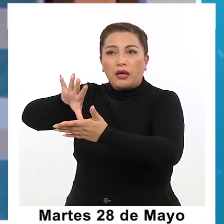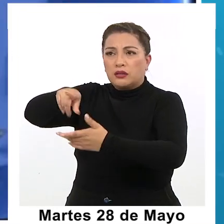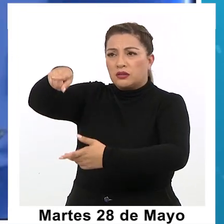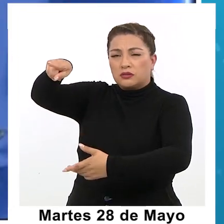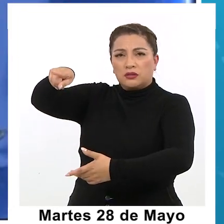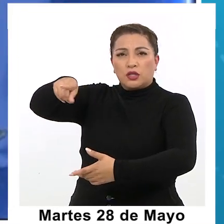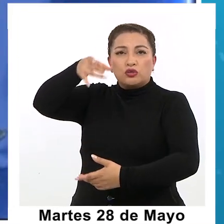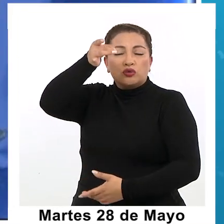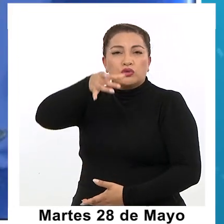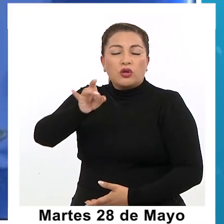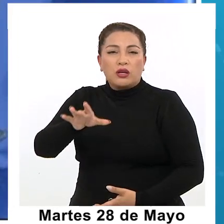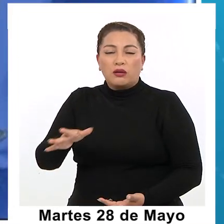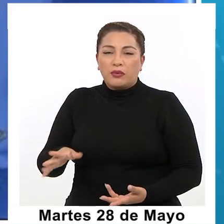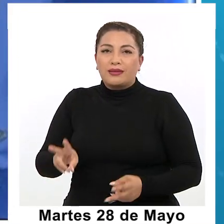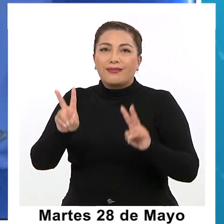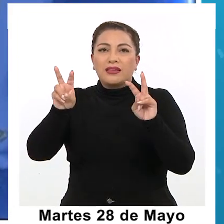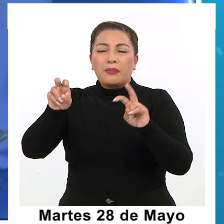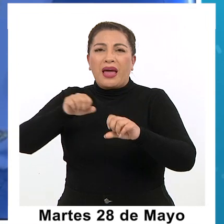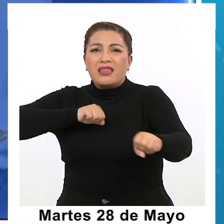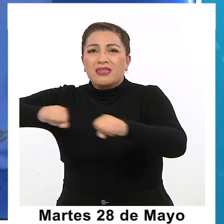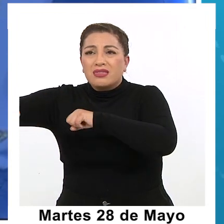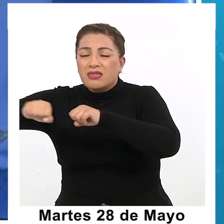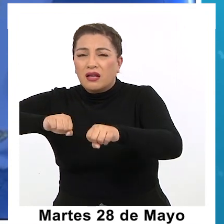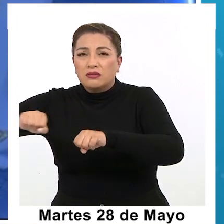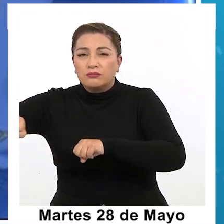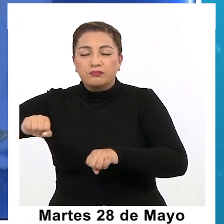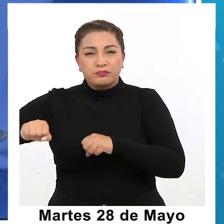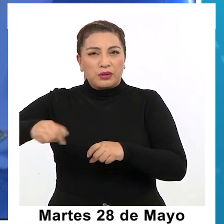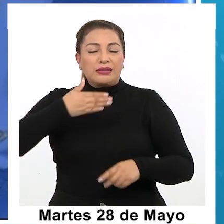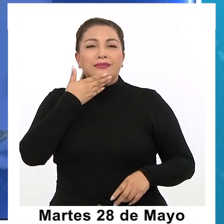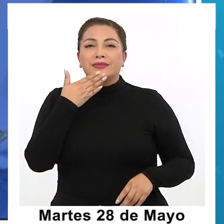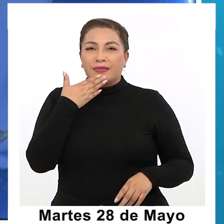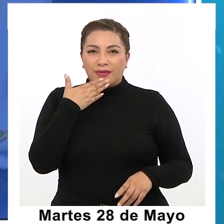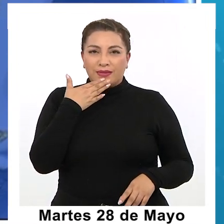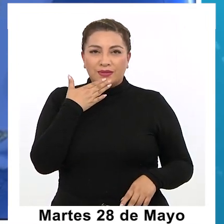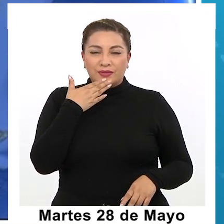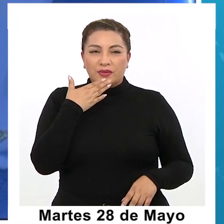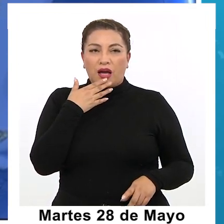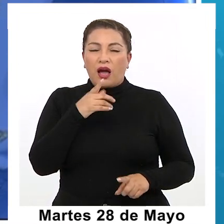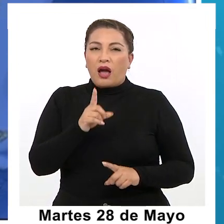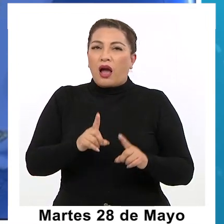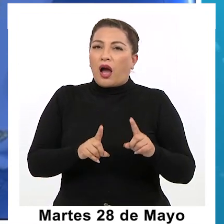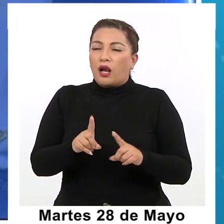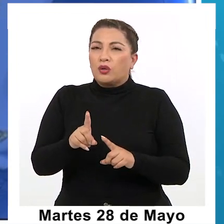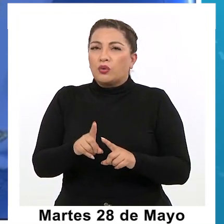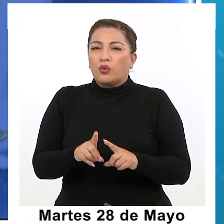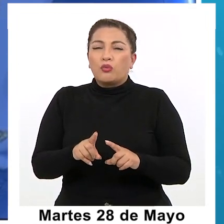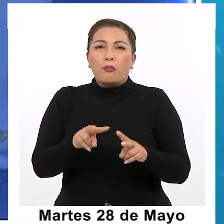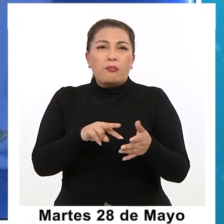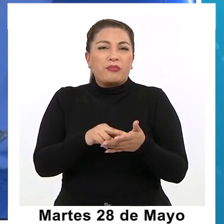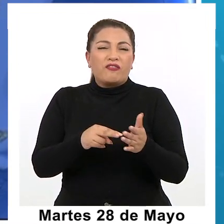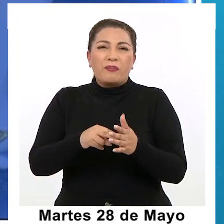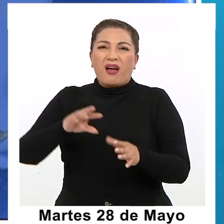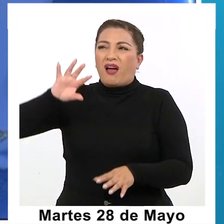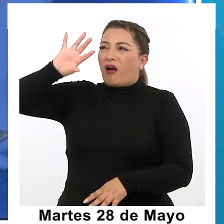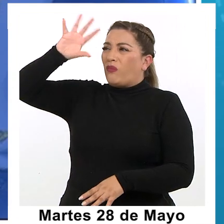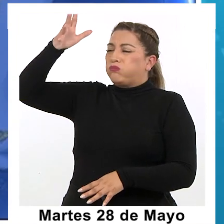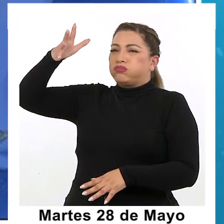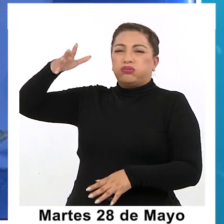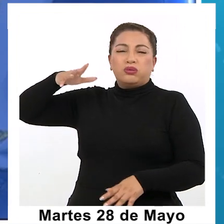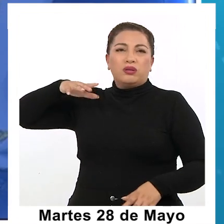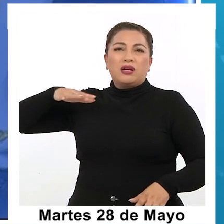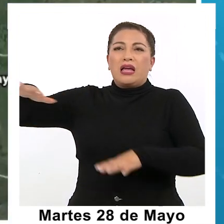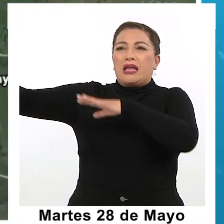territorio no solo frente a los terremotos, sino que también frente a eventos de origen climático, los aluviones,